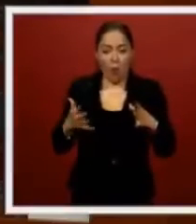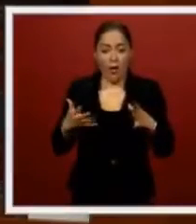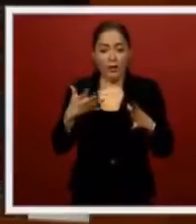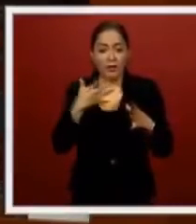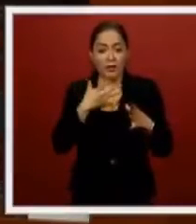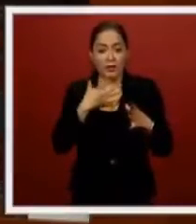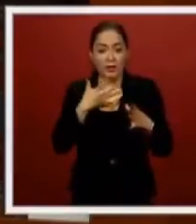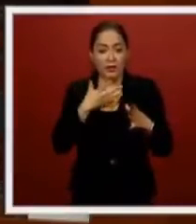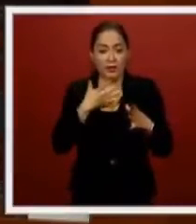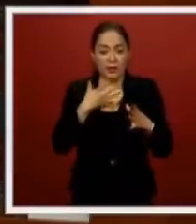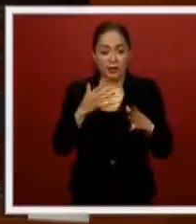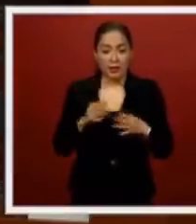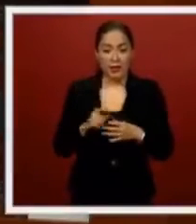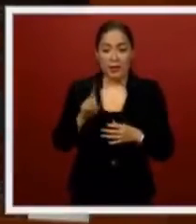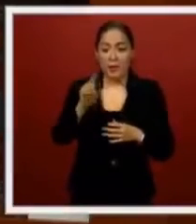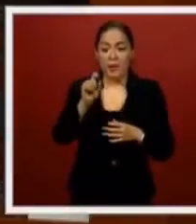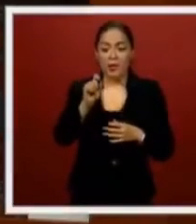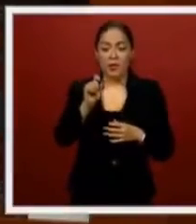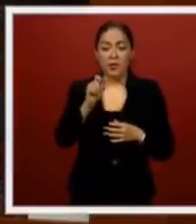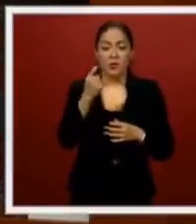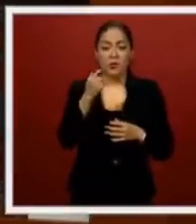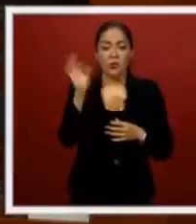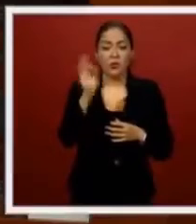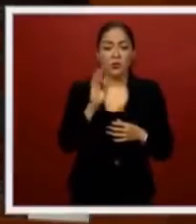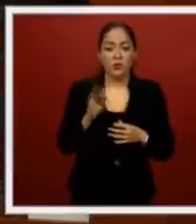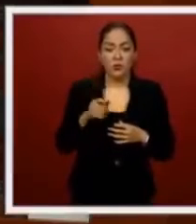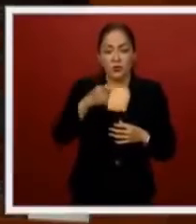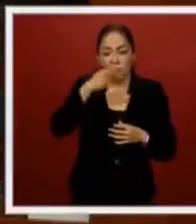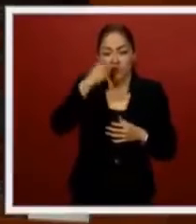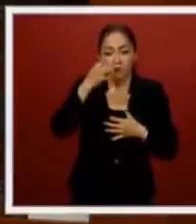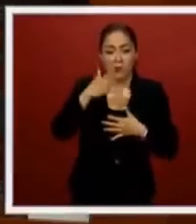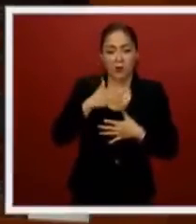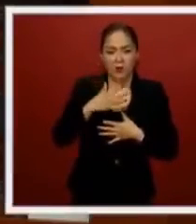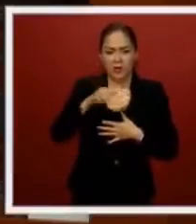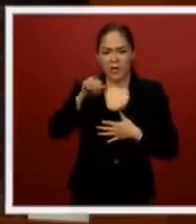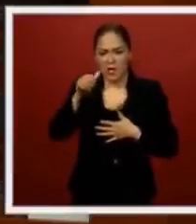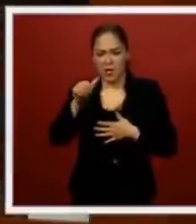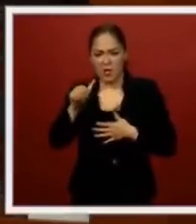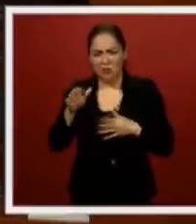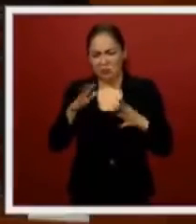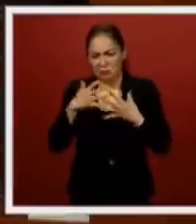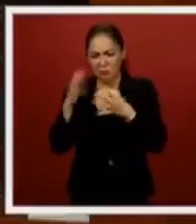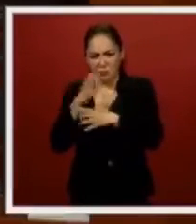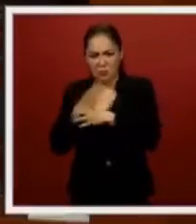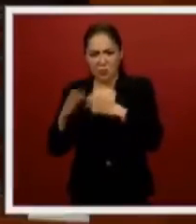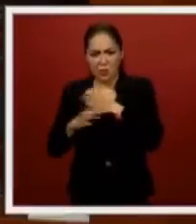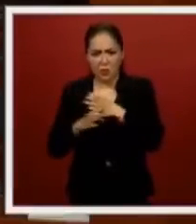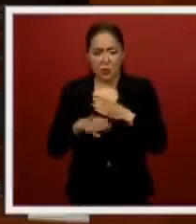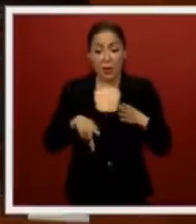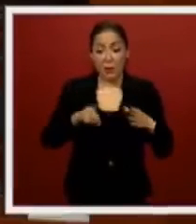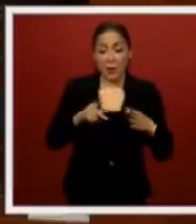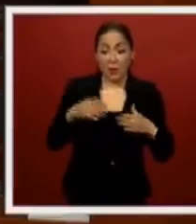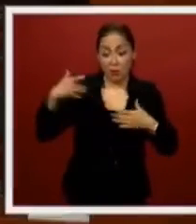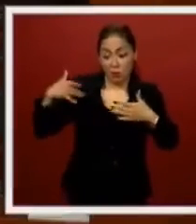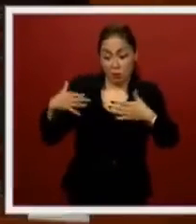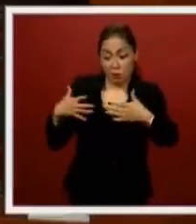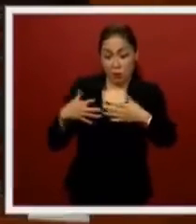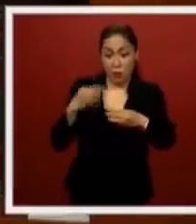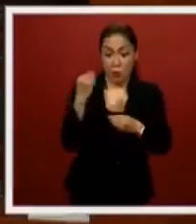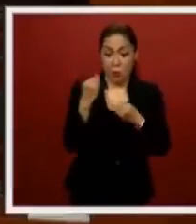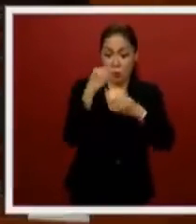hidrógeno, 21% de oxígeno y un 1% de otros componentes. Pero así ha estado durante millones de